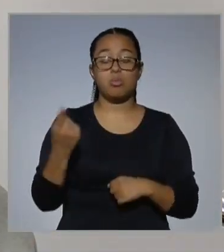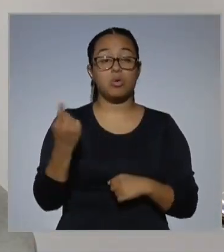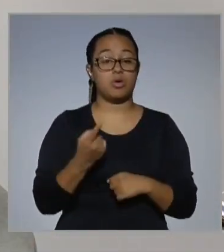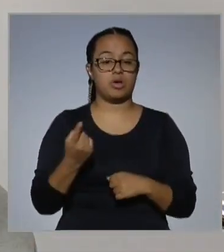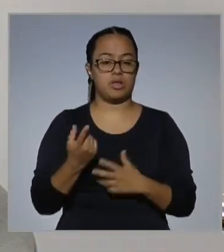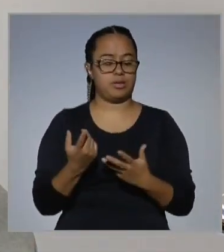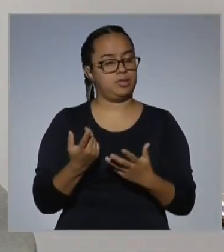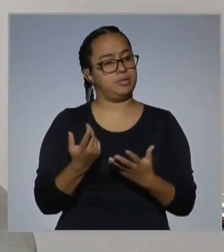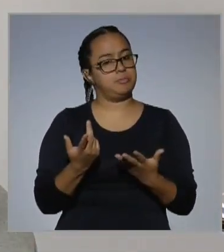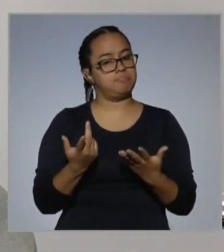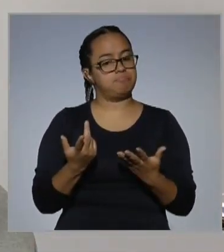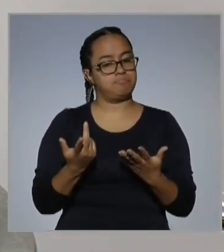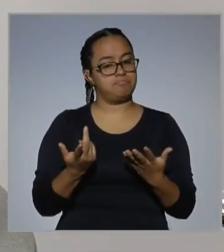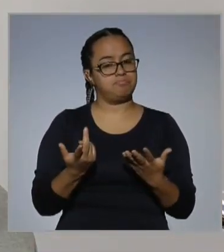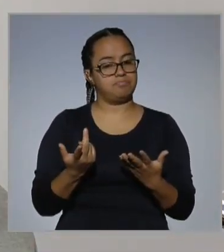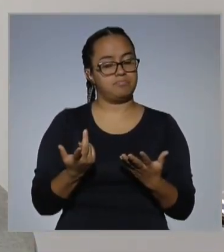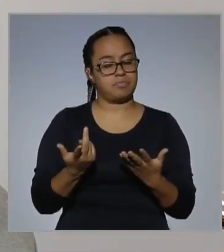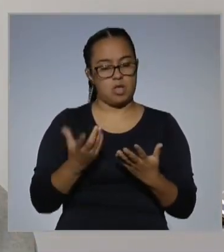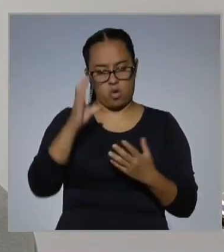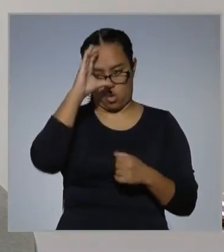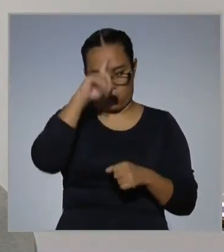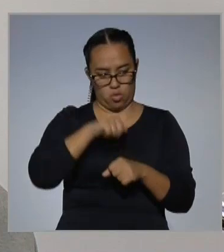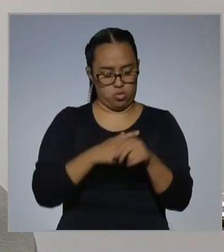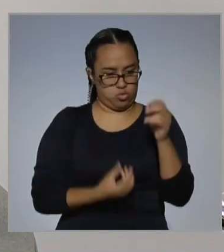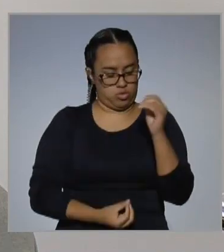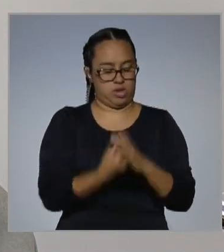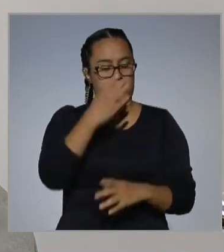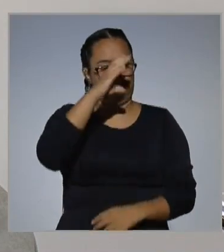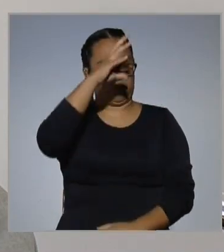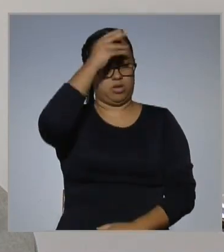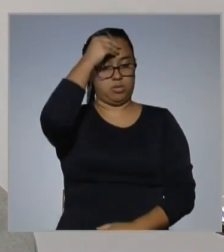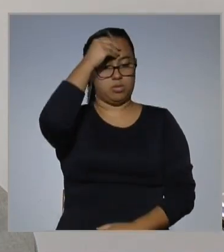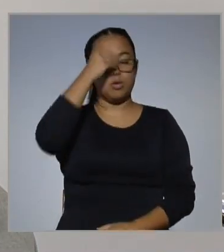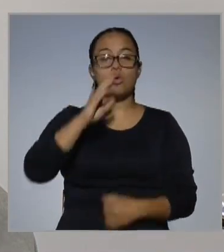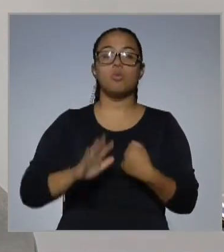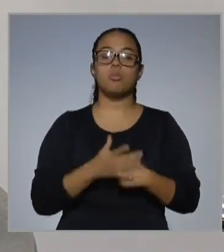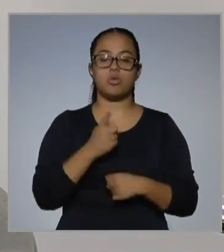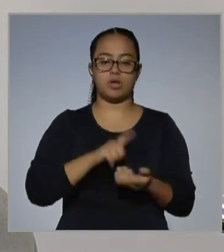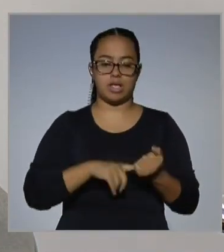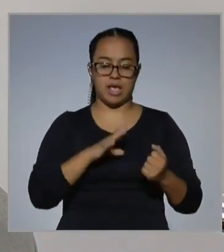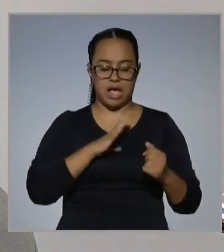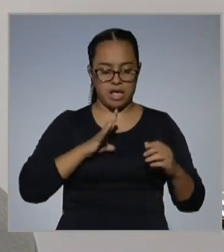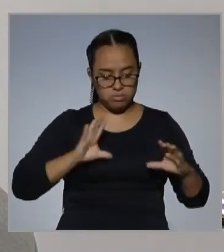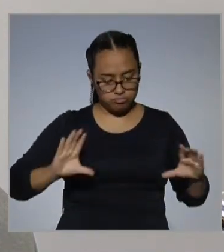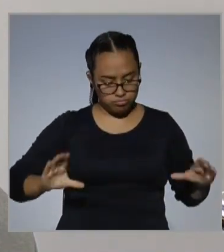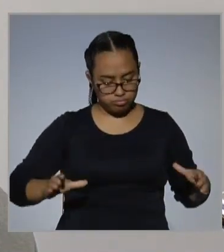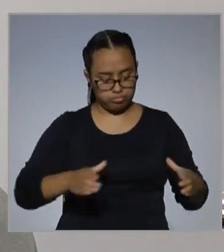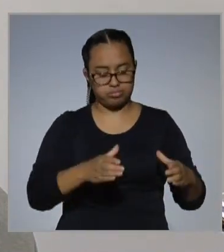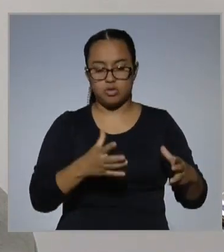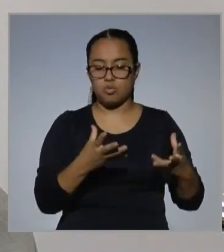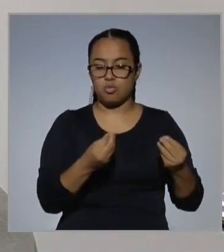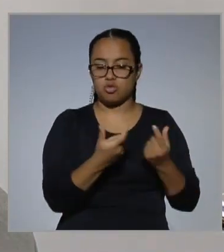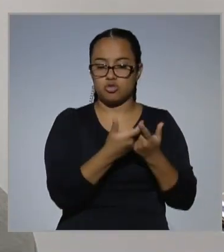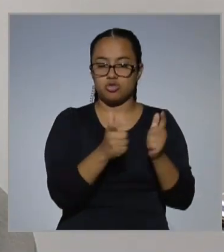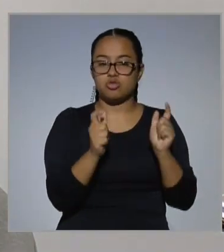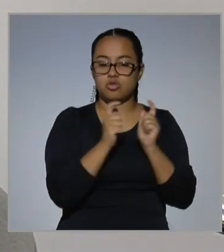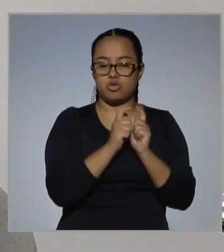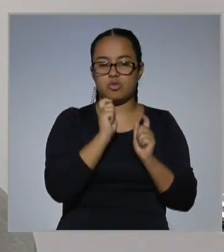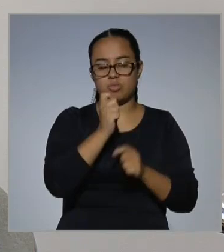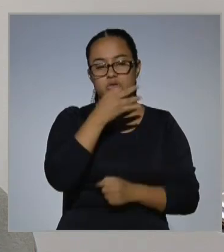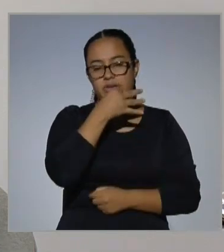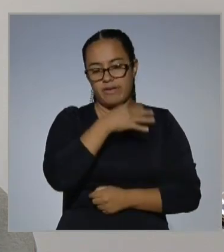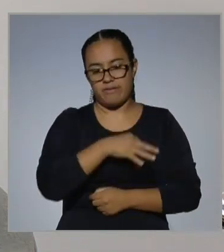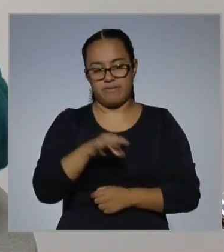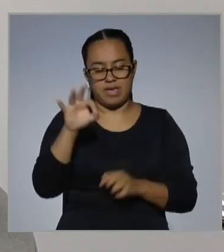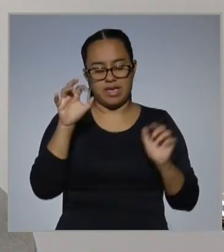ese impacto cultural tiene que ver con la colectividad o la colectivización de estas